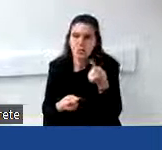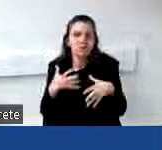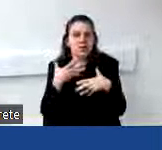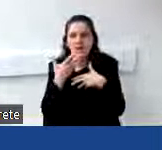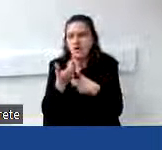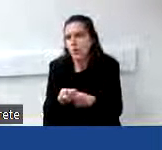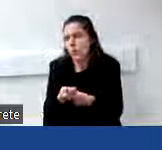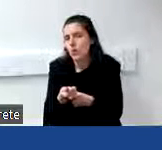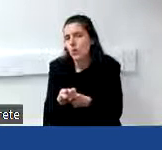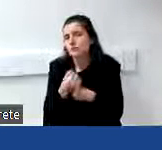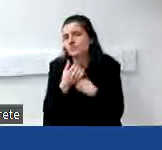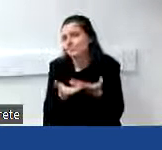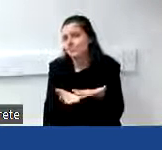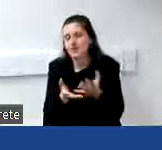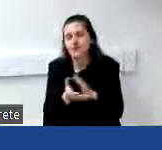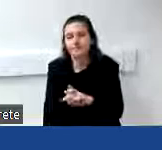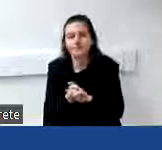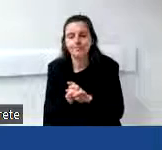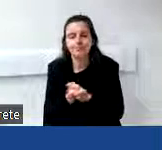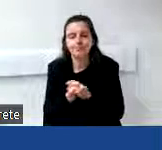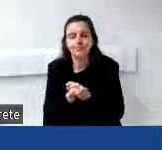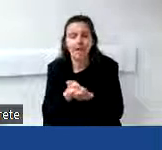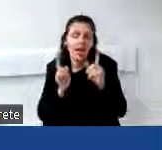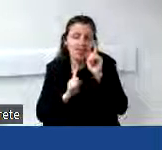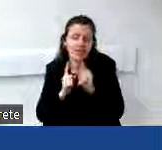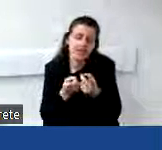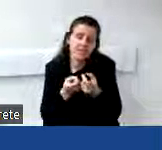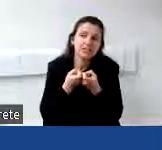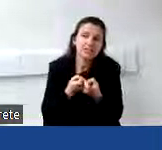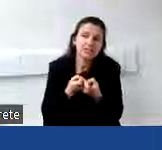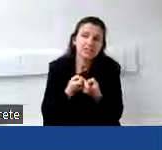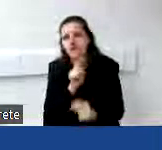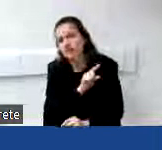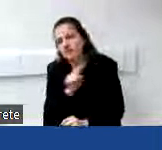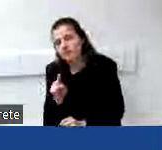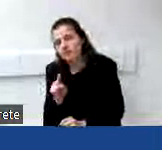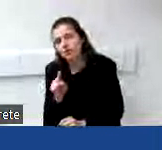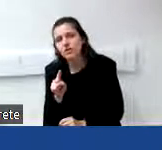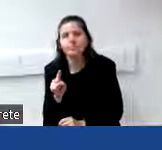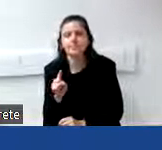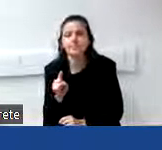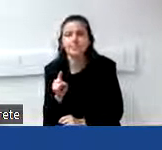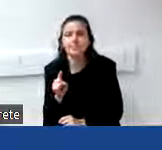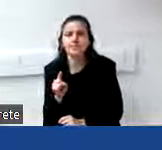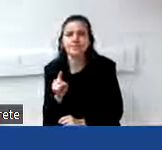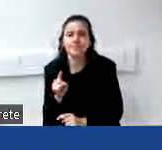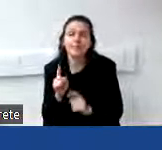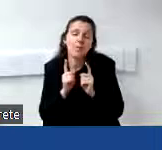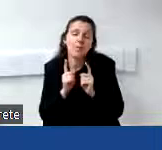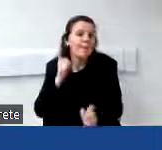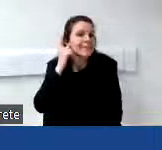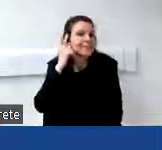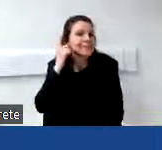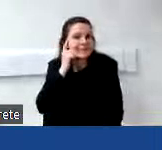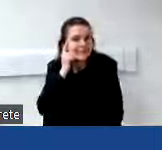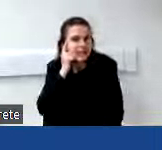que en otras circunstancias no se debiera necesitar, pero bueno, es como a considerar y a pensar también de qué